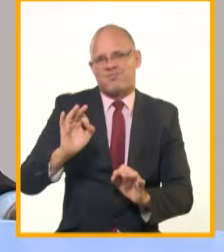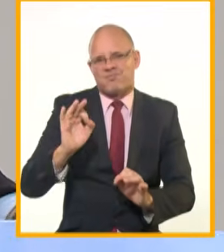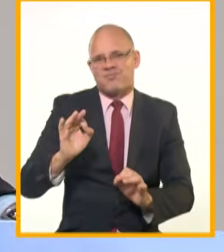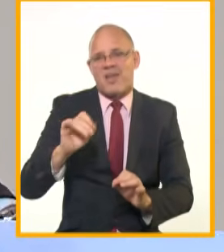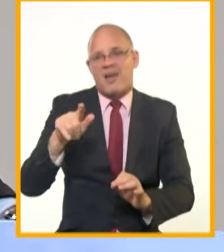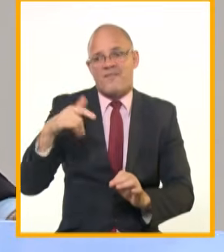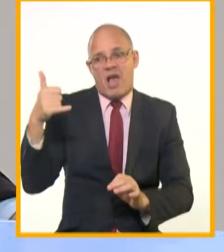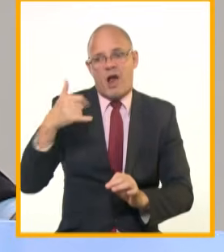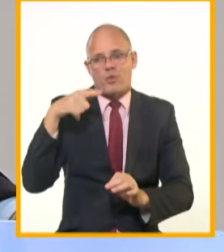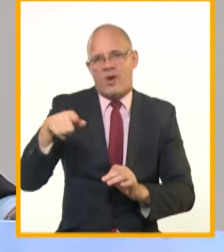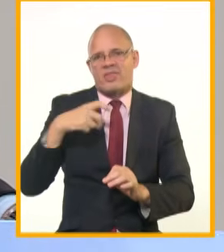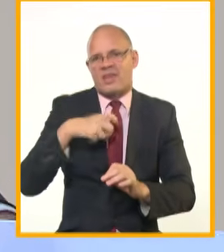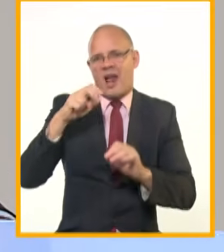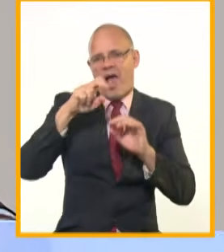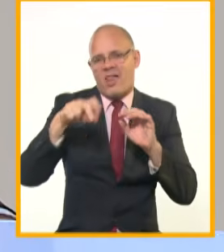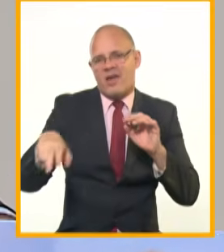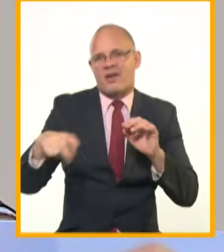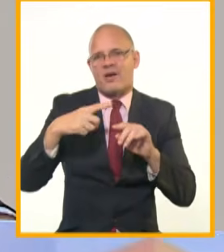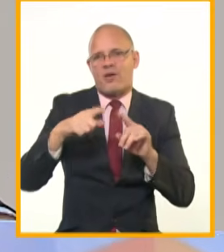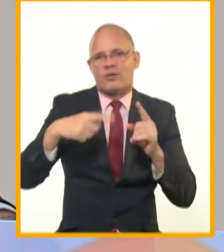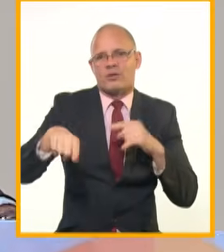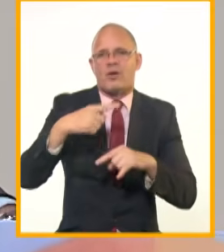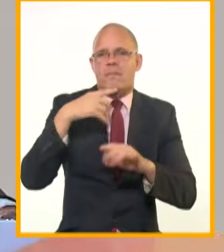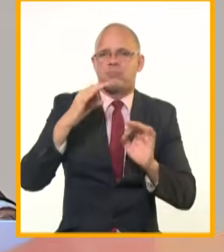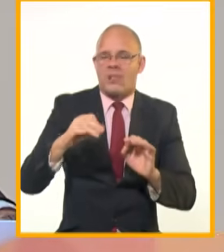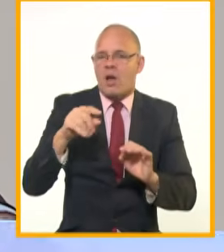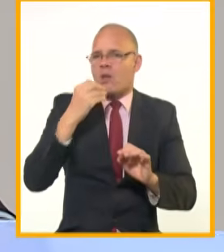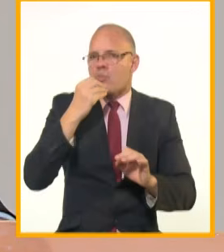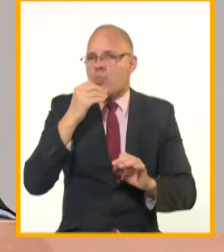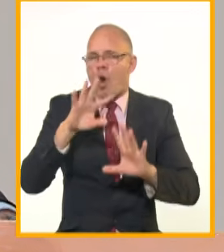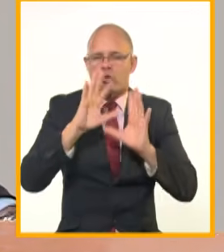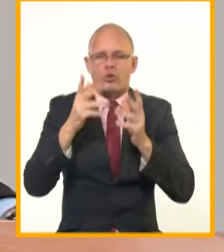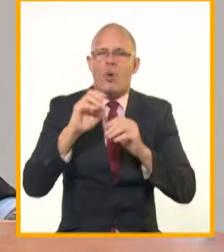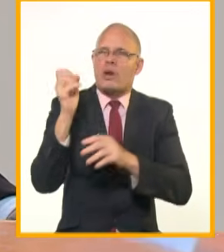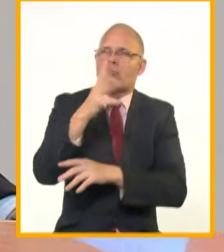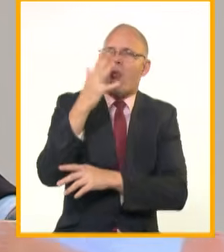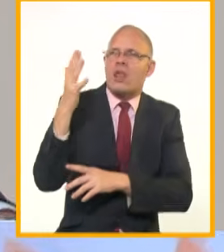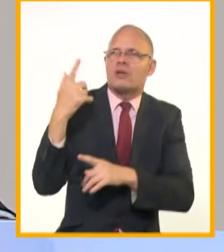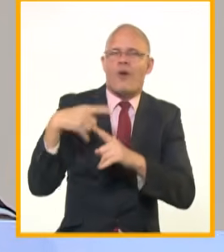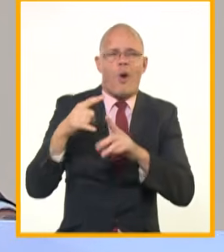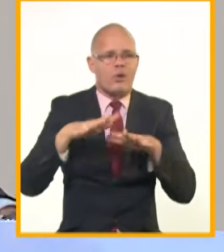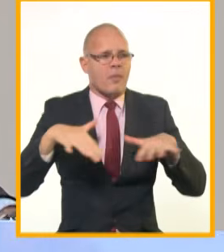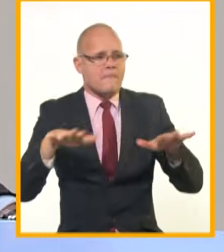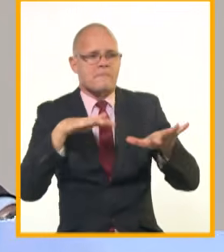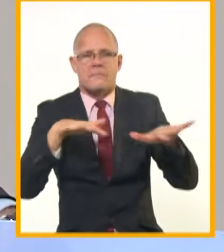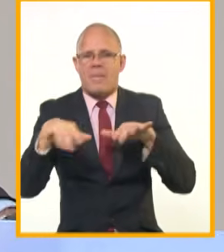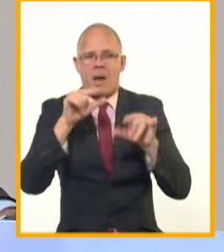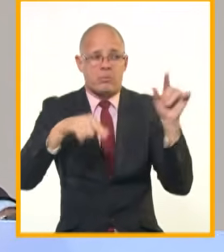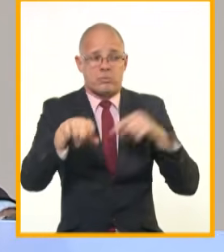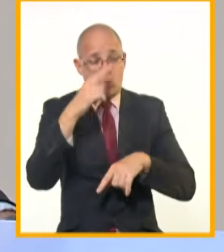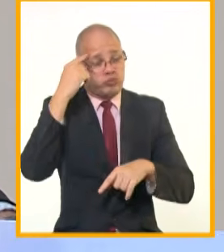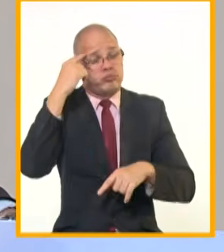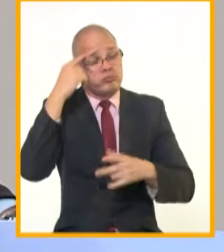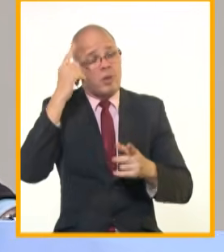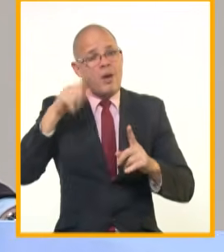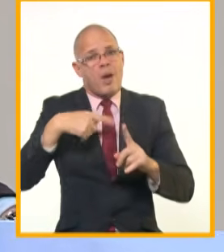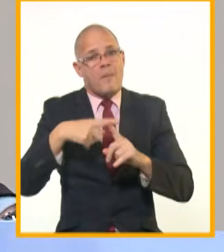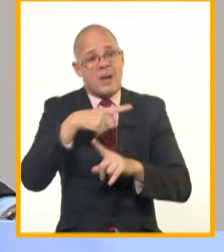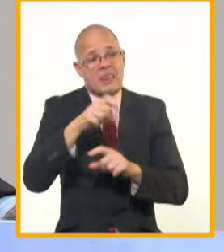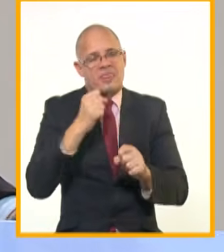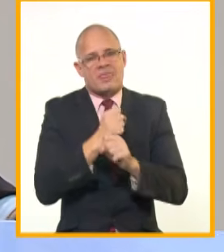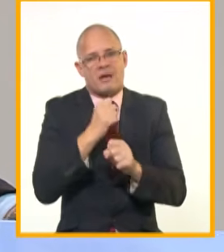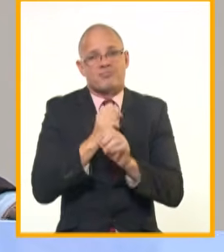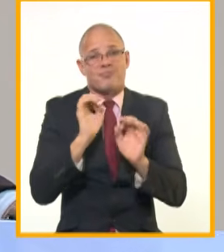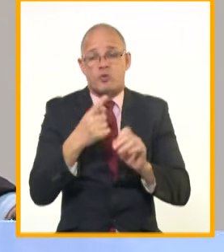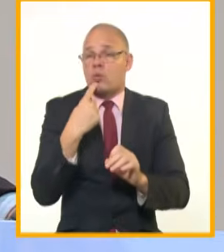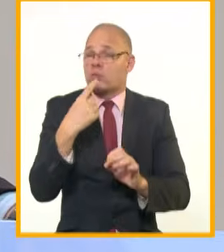de vista de todo, la infraestructura que tiene, de la naturaleza, de la preparación del personal y el empeño que ha puesto, y aprovecho para